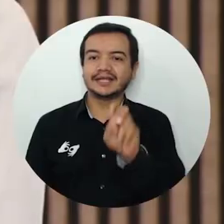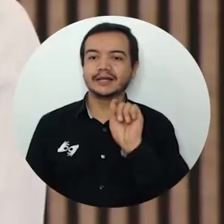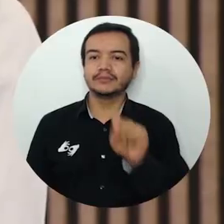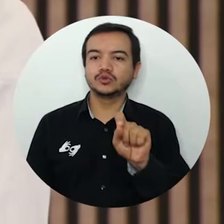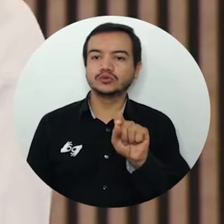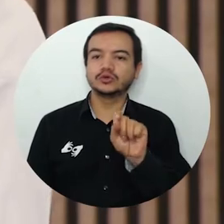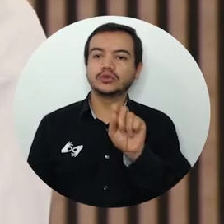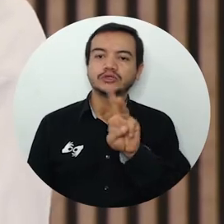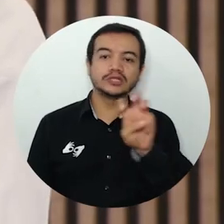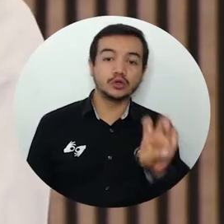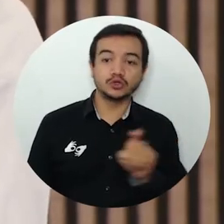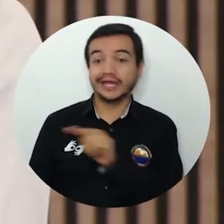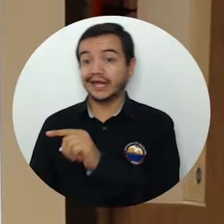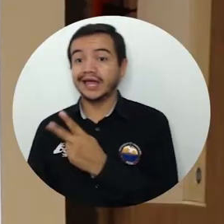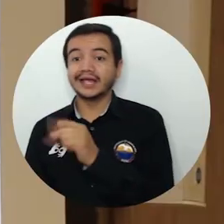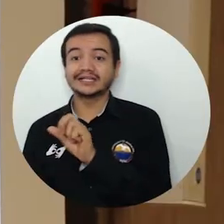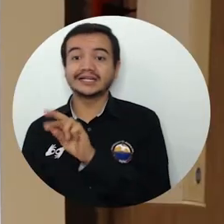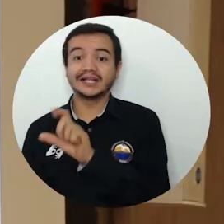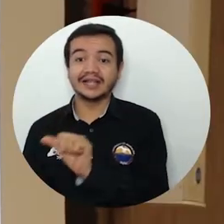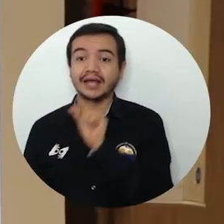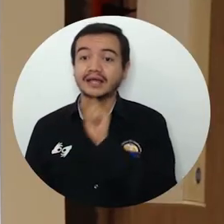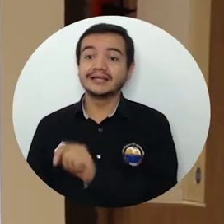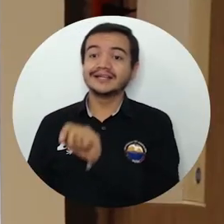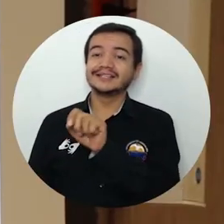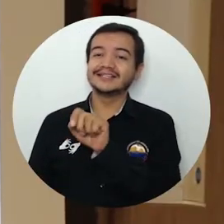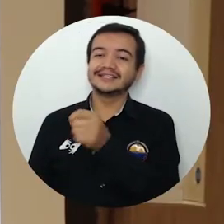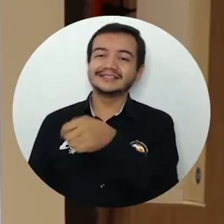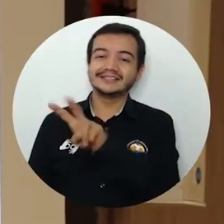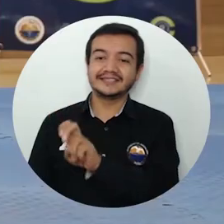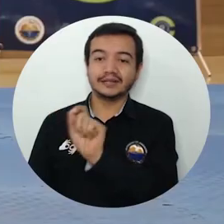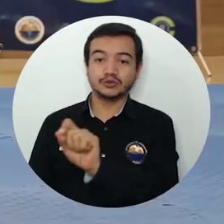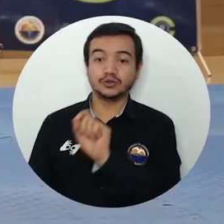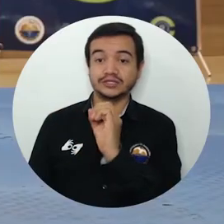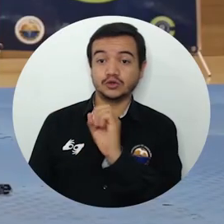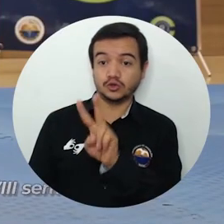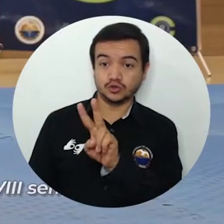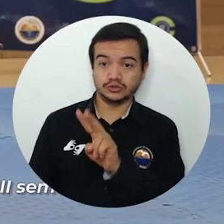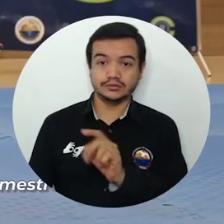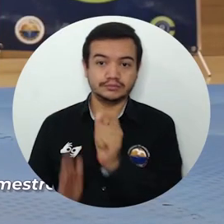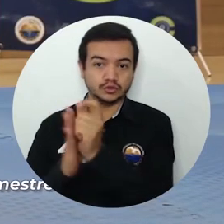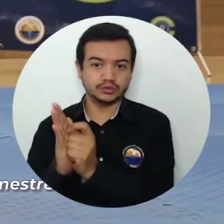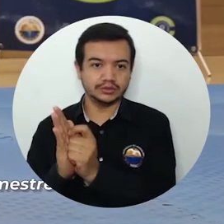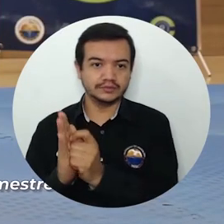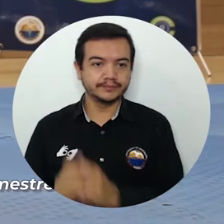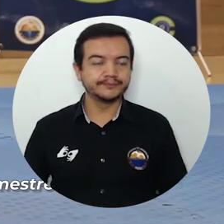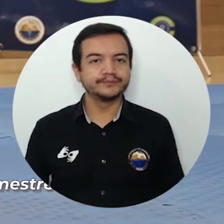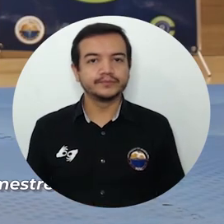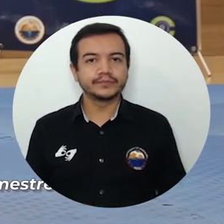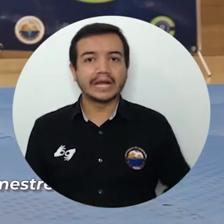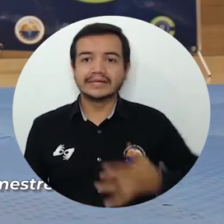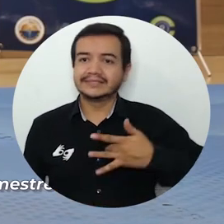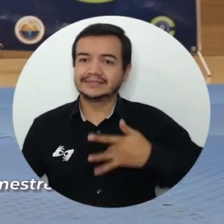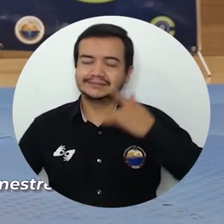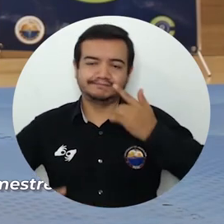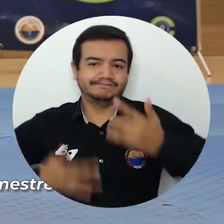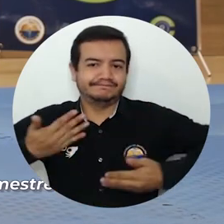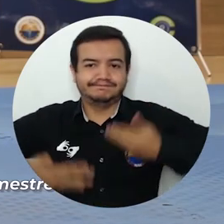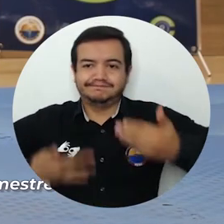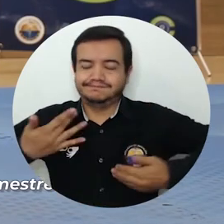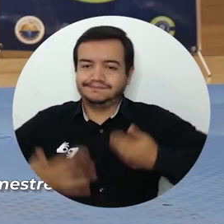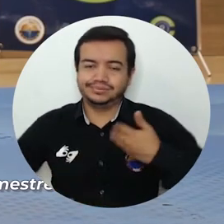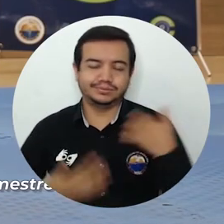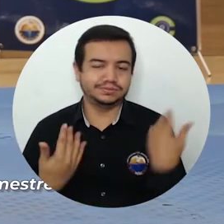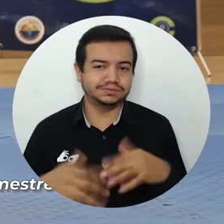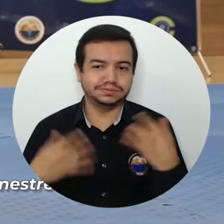17,88 y Carla Costa sumó 17,02 puntos. Fue espectacular la experiencia, me siento muy bien, creo